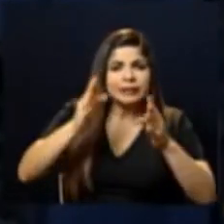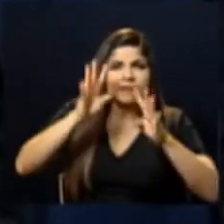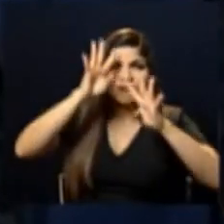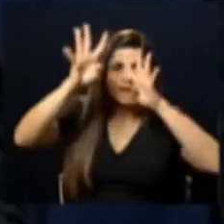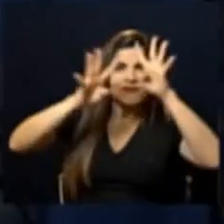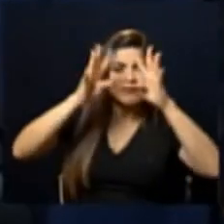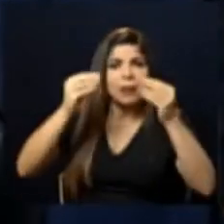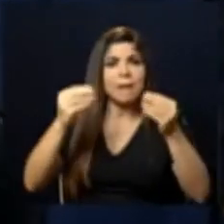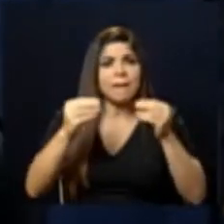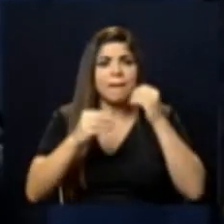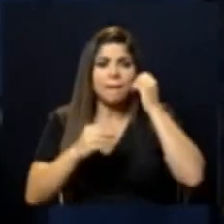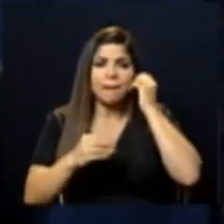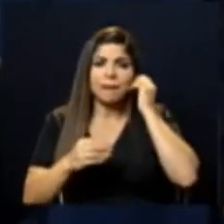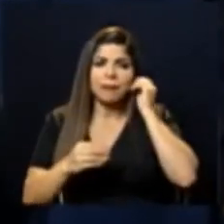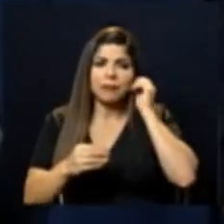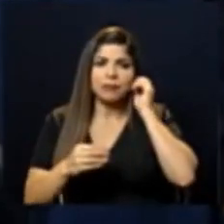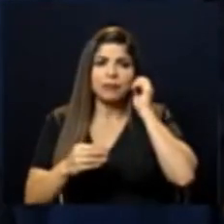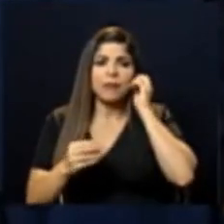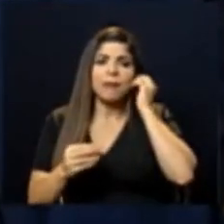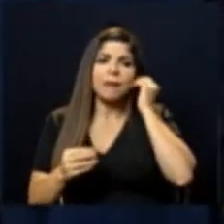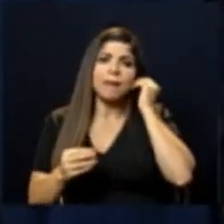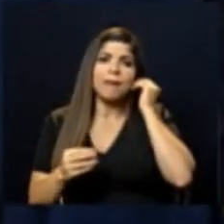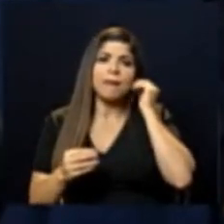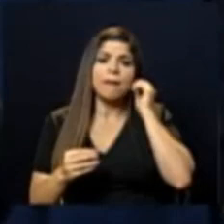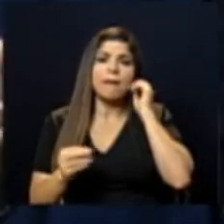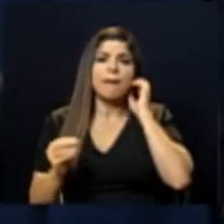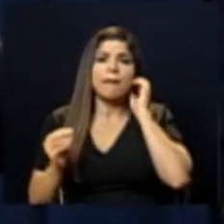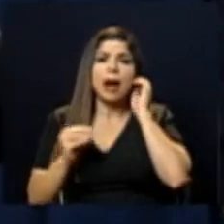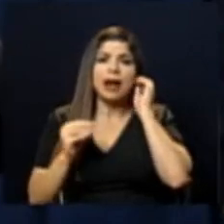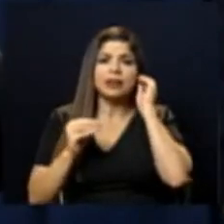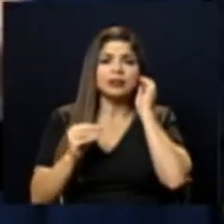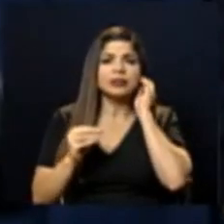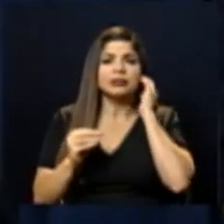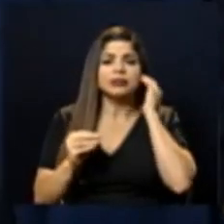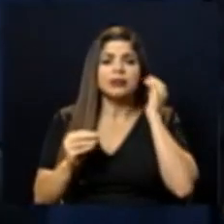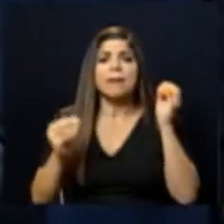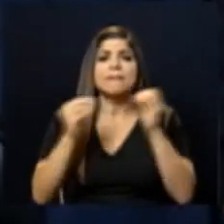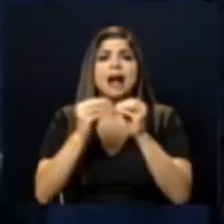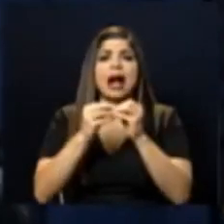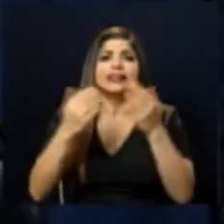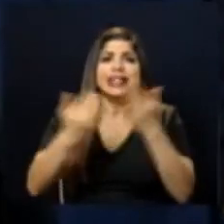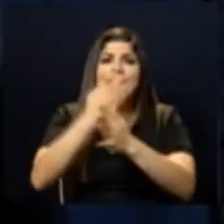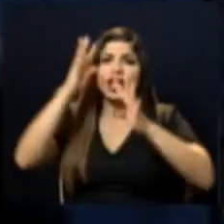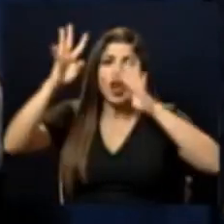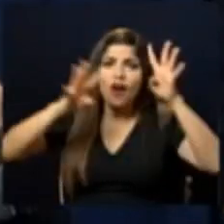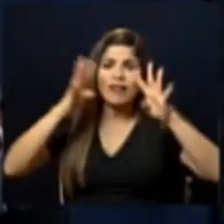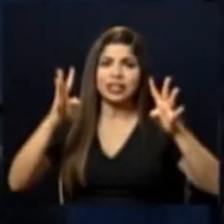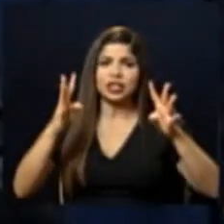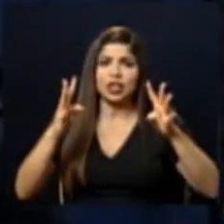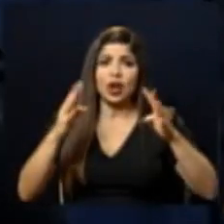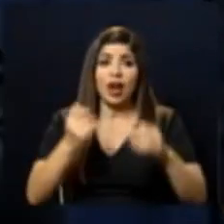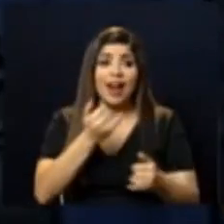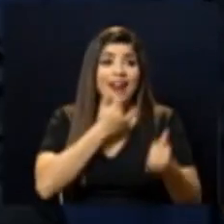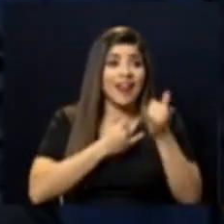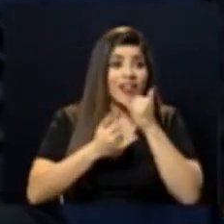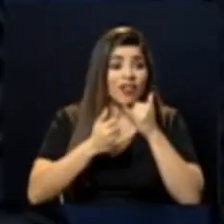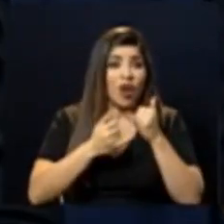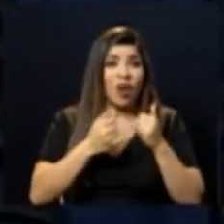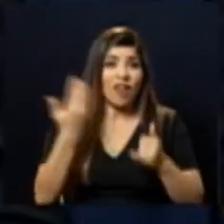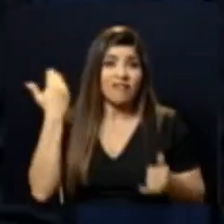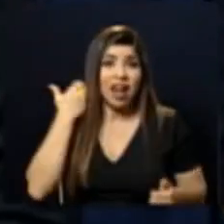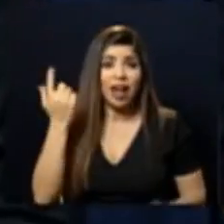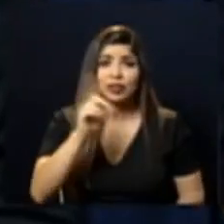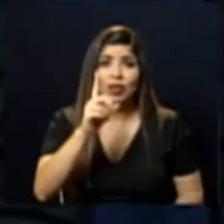innovación, en la que el error es fuente de aprendizaje, no de castigo para el que